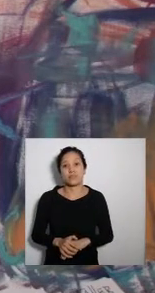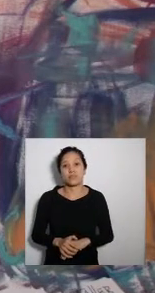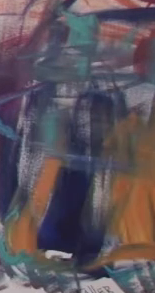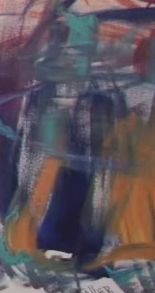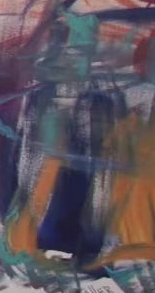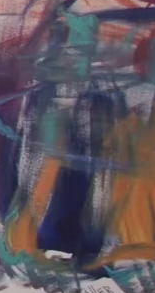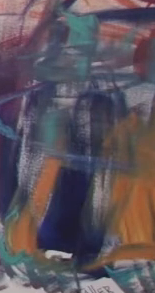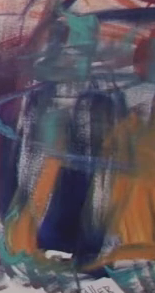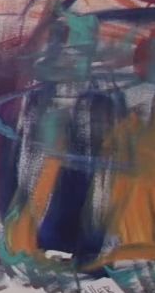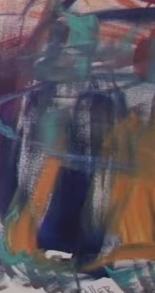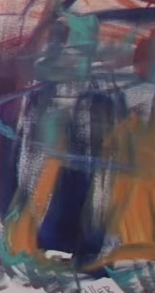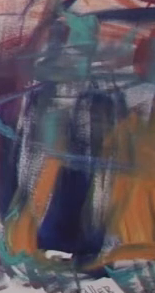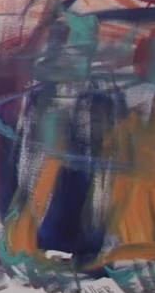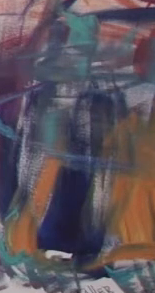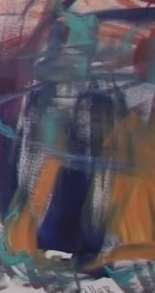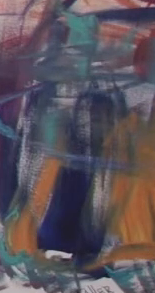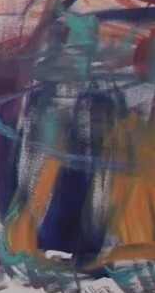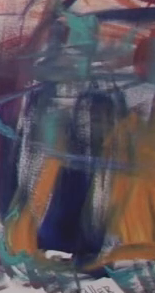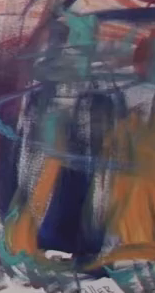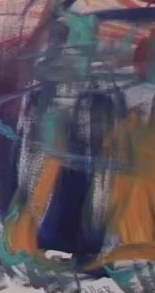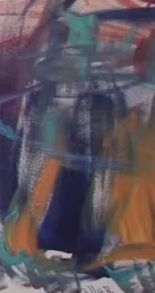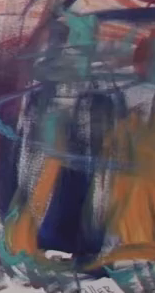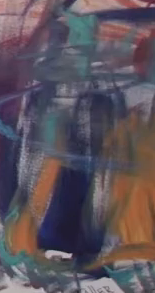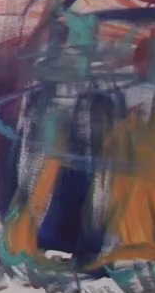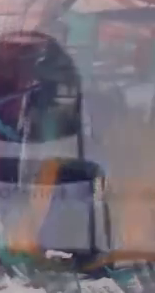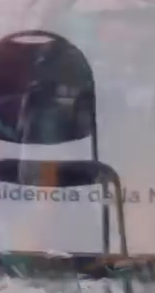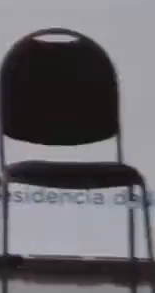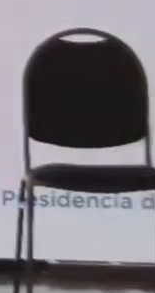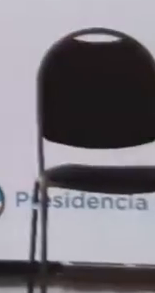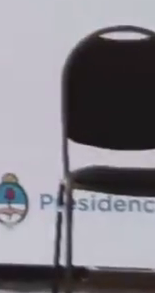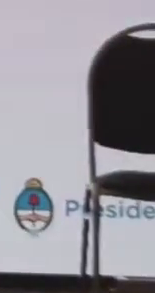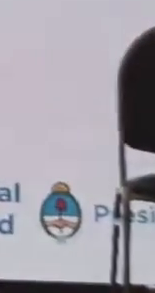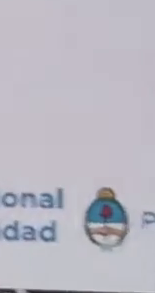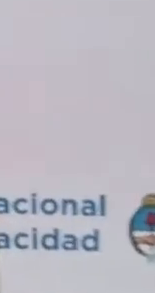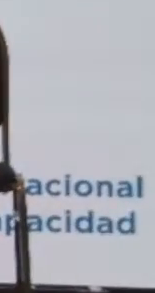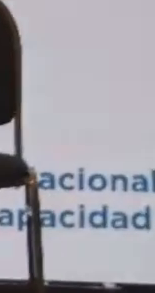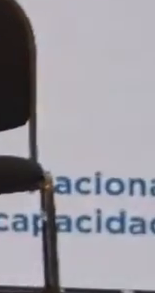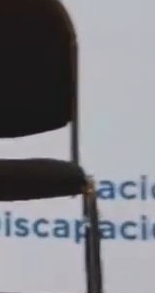para rehabilitación. Tiene medios, tiene personas preparadas.